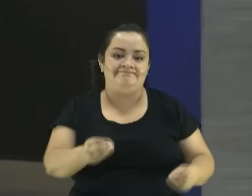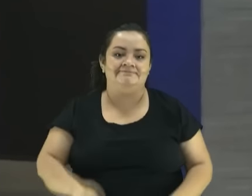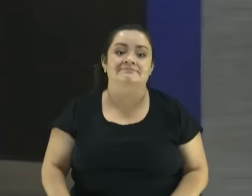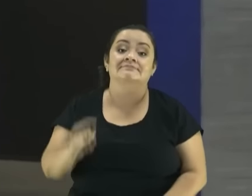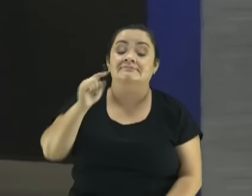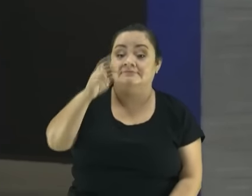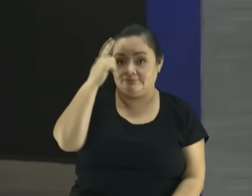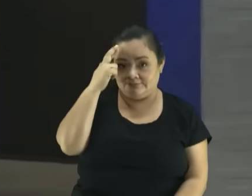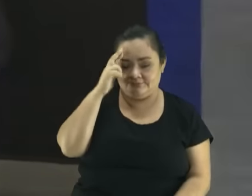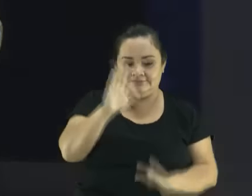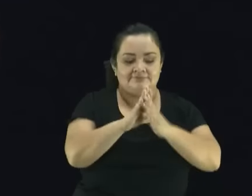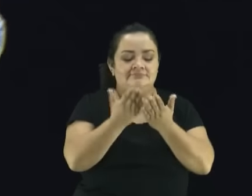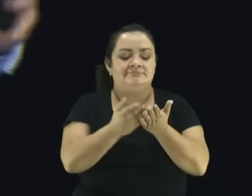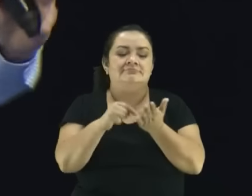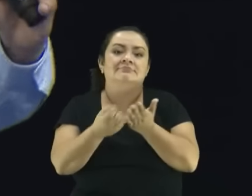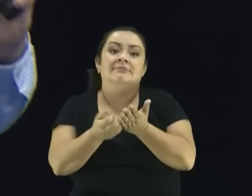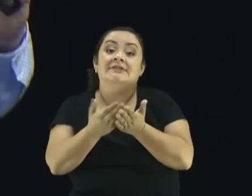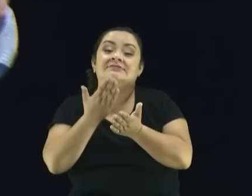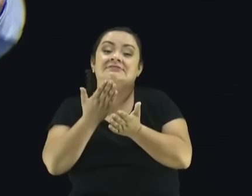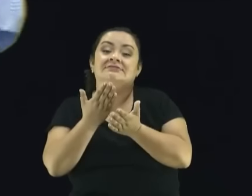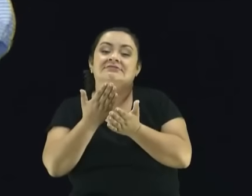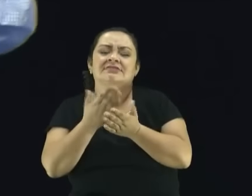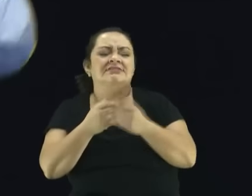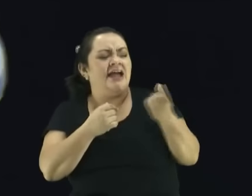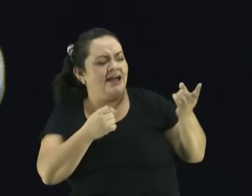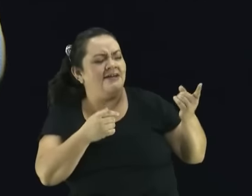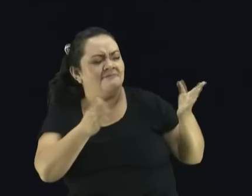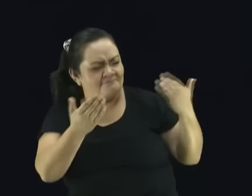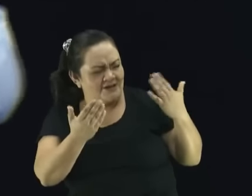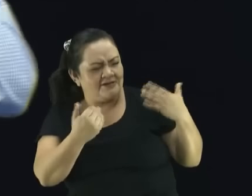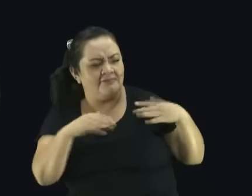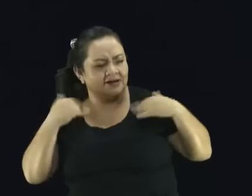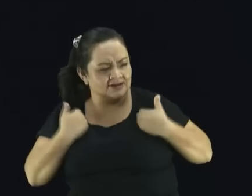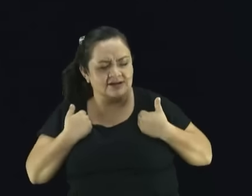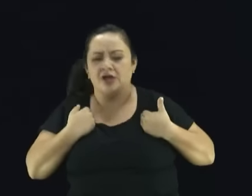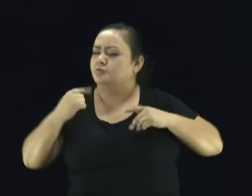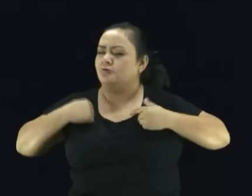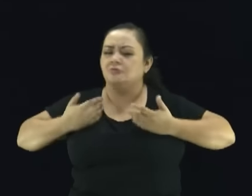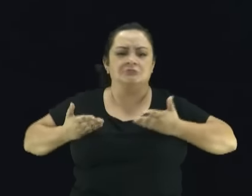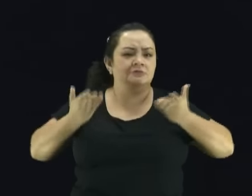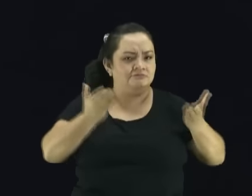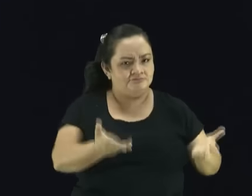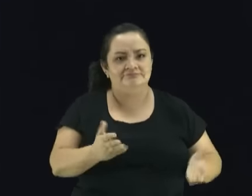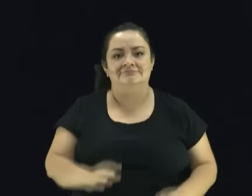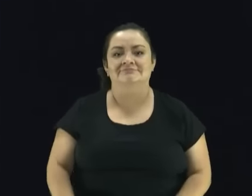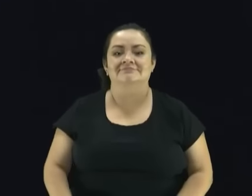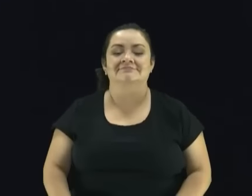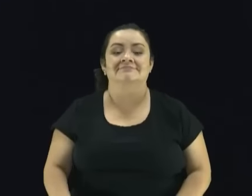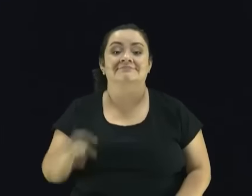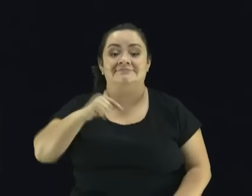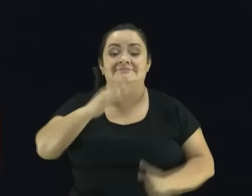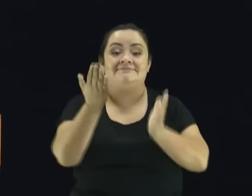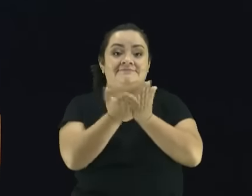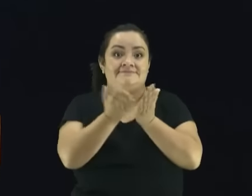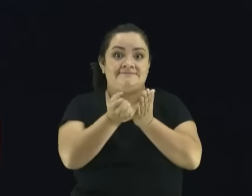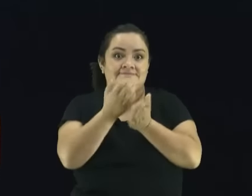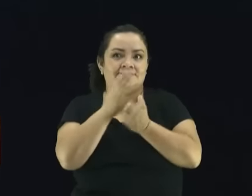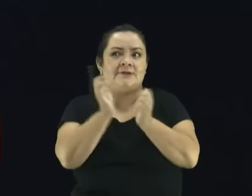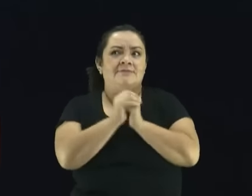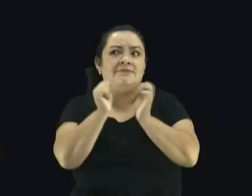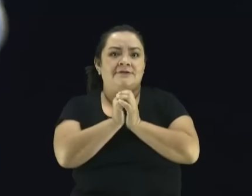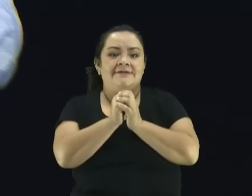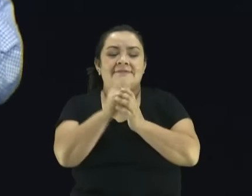eso su palabra en diferentes textos nos dice e vengan si están cargados y cansados yo lo voy a hacer descansar pues este pasaje de la Biblia el problema que